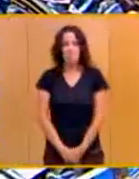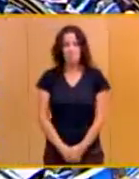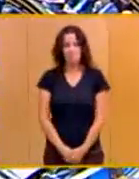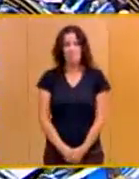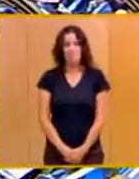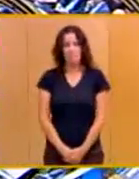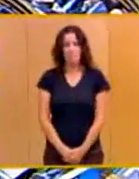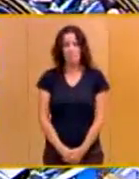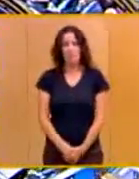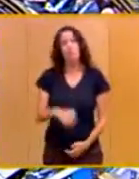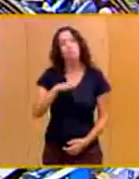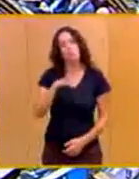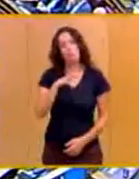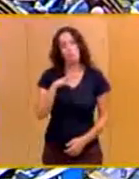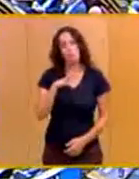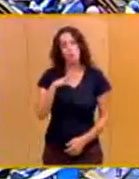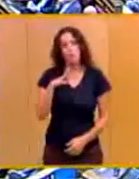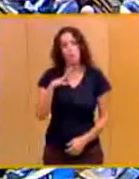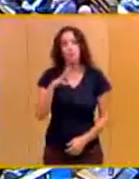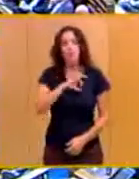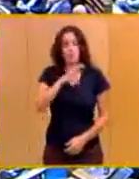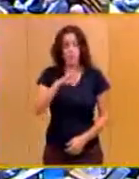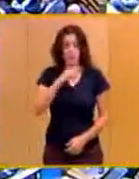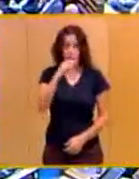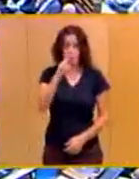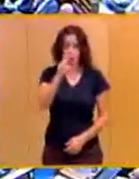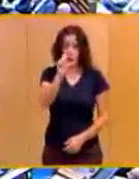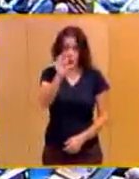Por favor. Señor Cuesta.